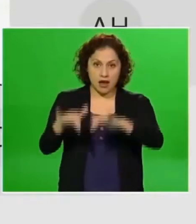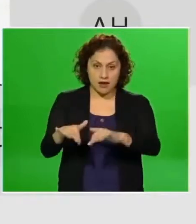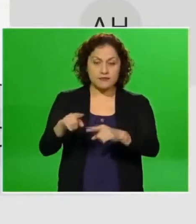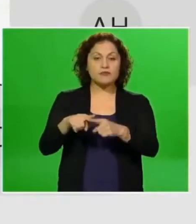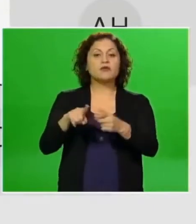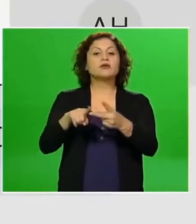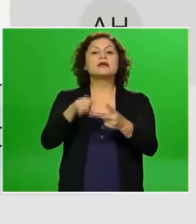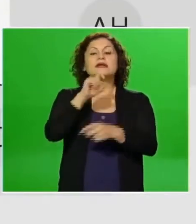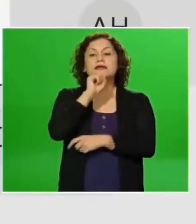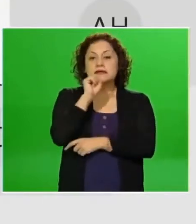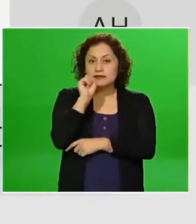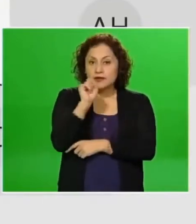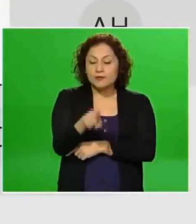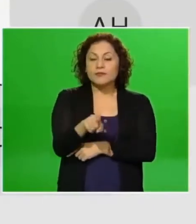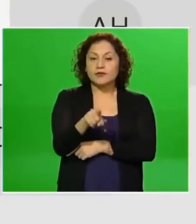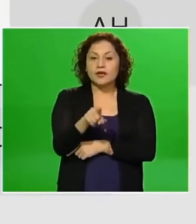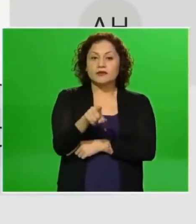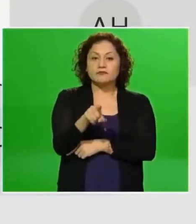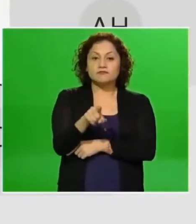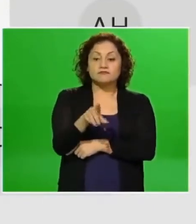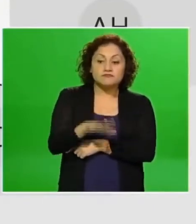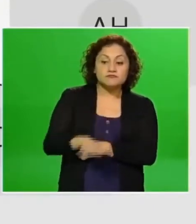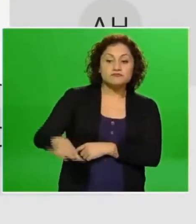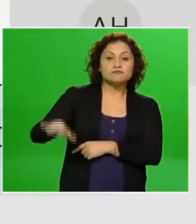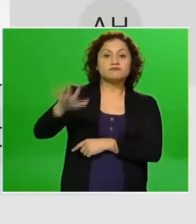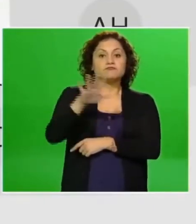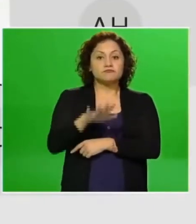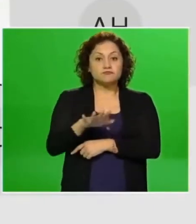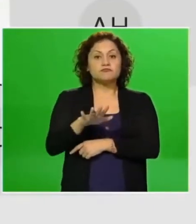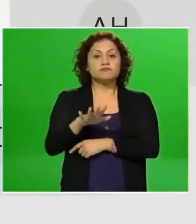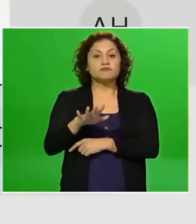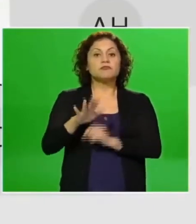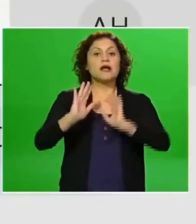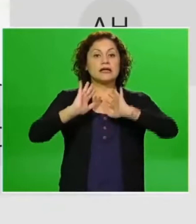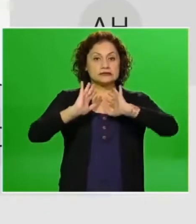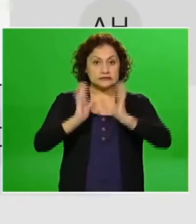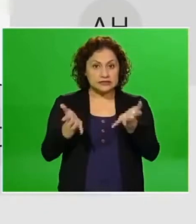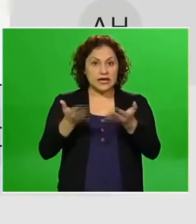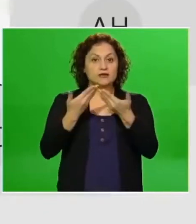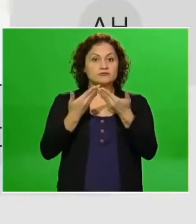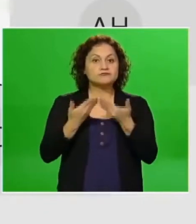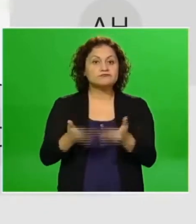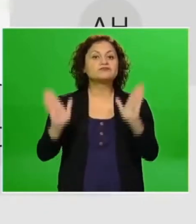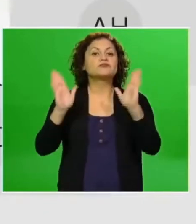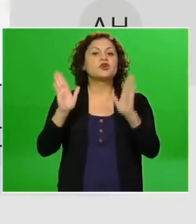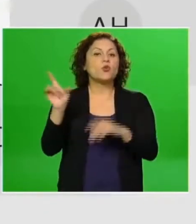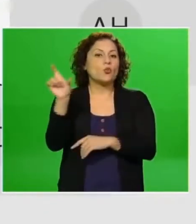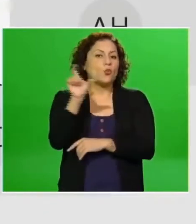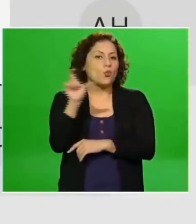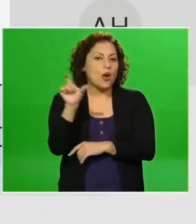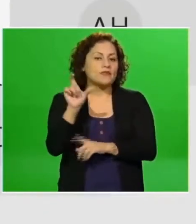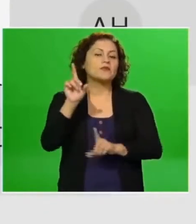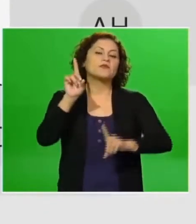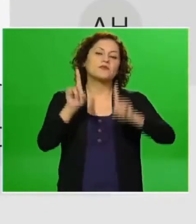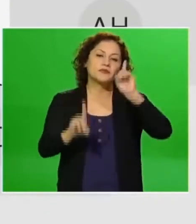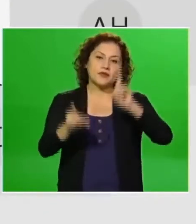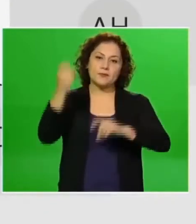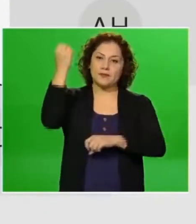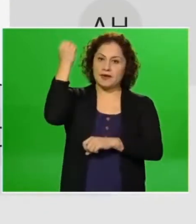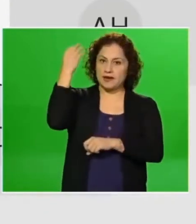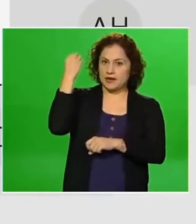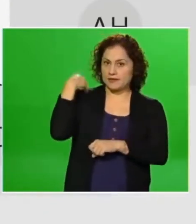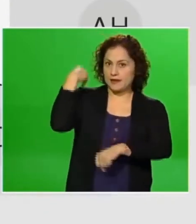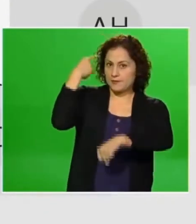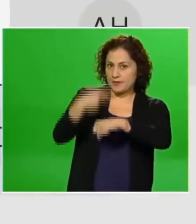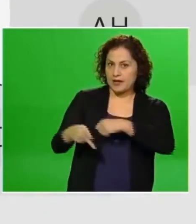de espacios, pero por otro lado, cuando estos espacios se pueden activar en función del nivel de riesgo epidémico. Y esto